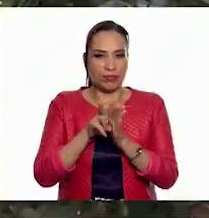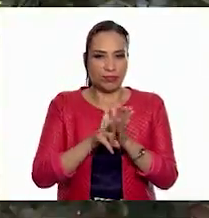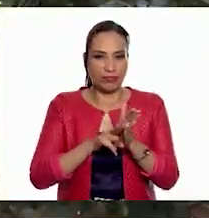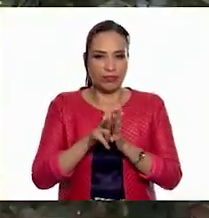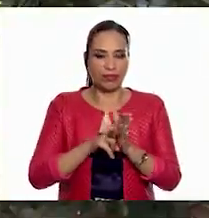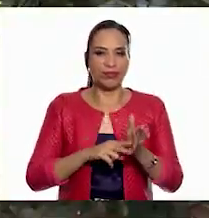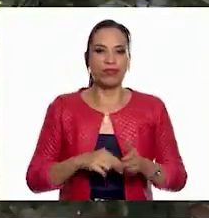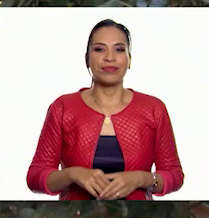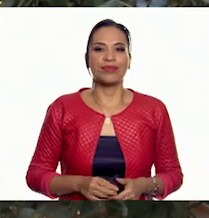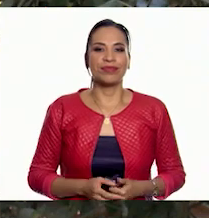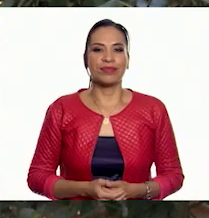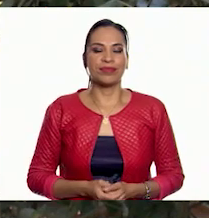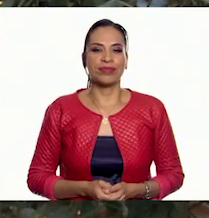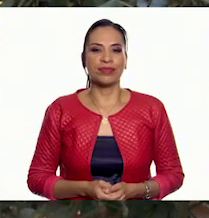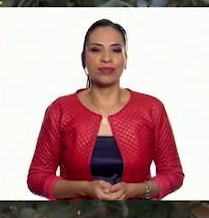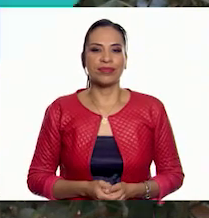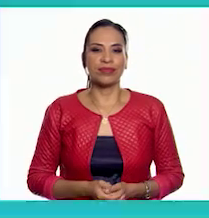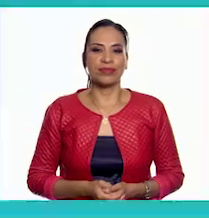video!